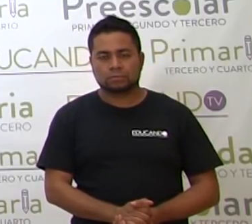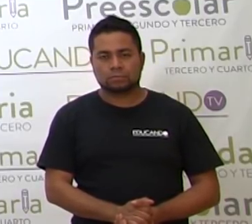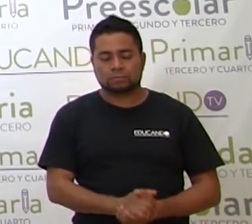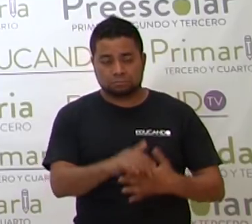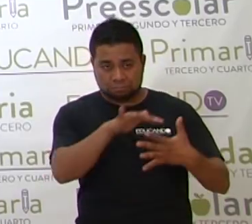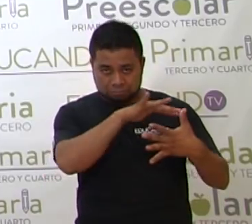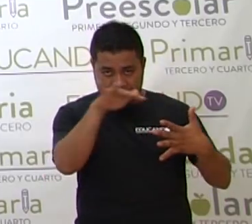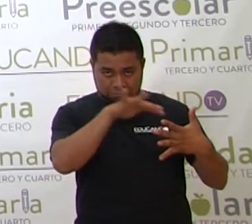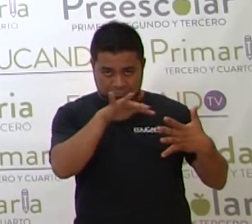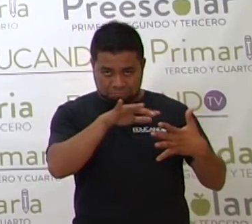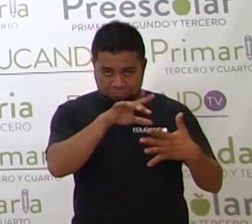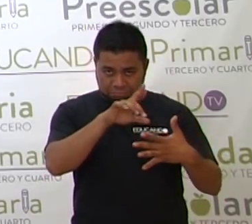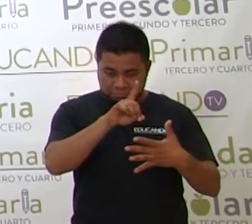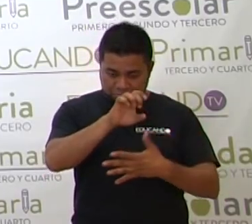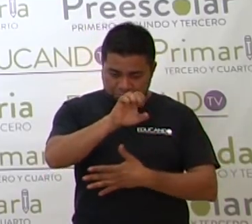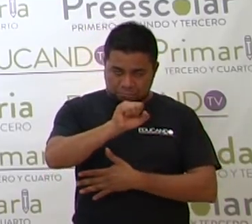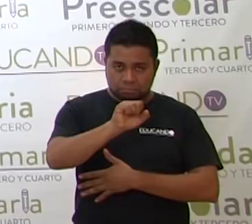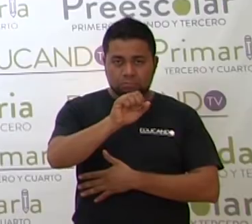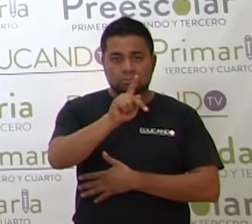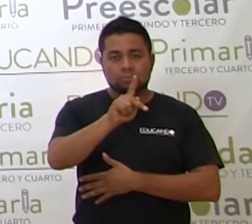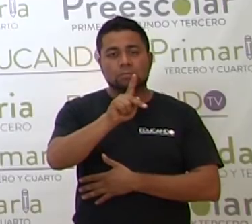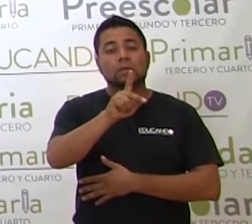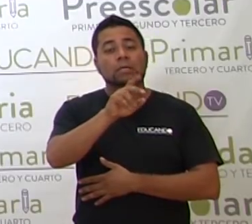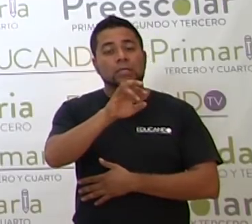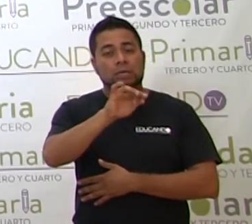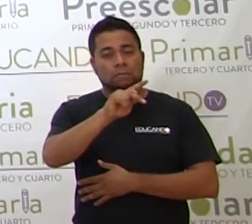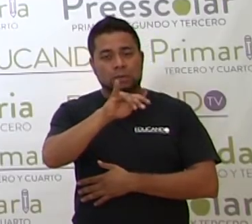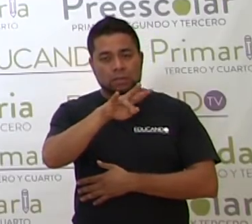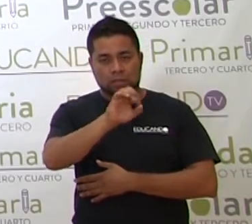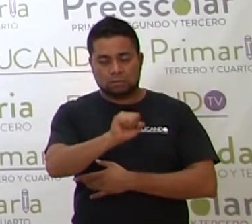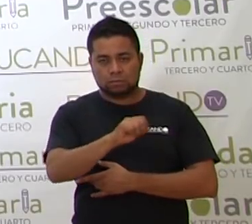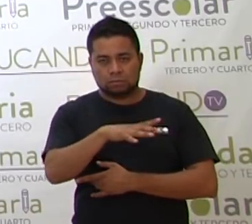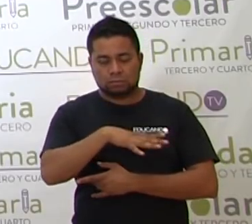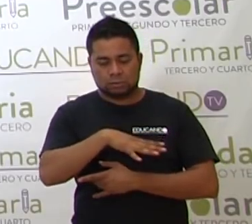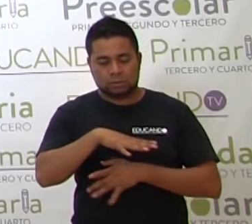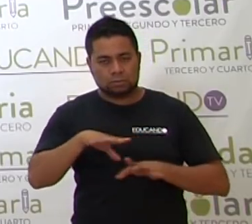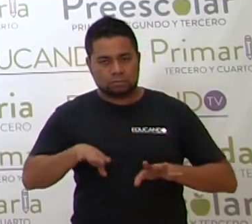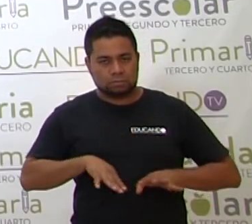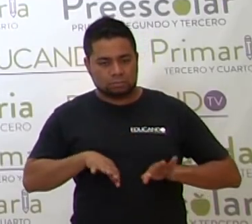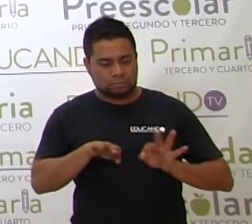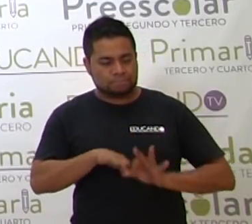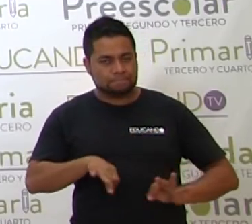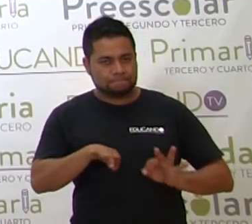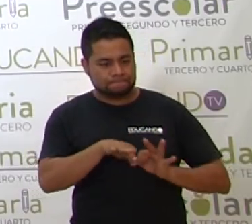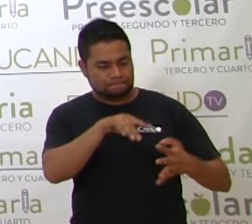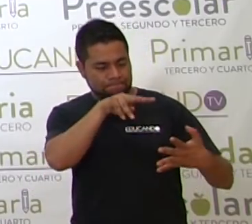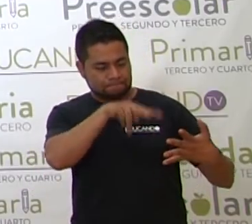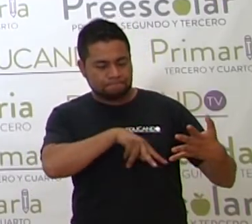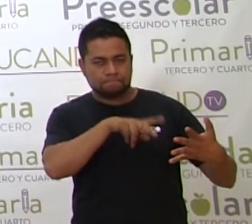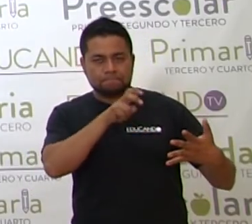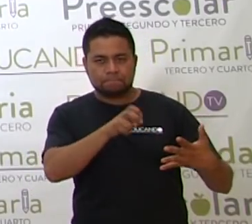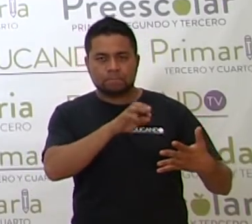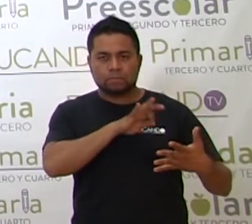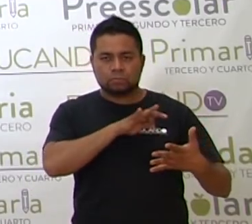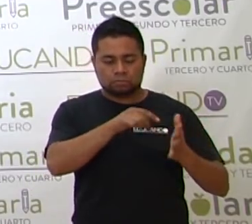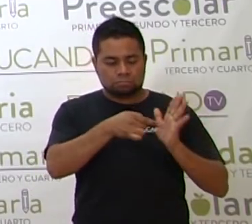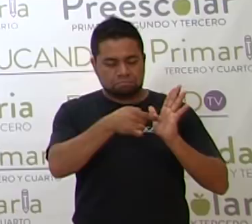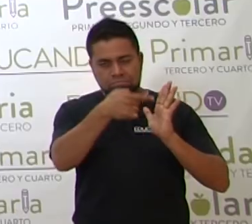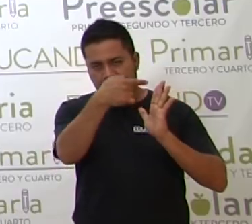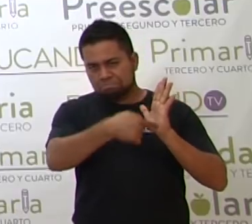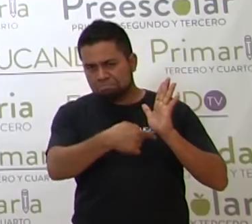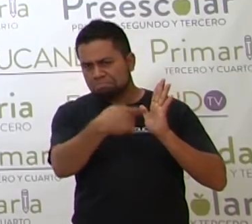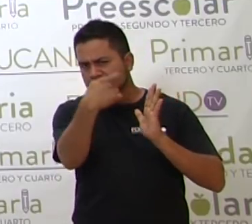los textos descriptivos van a tener una característica importante. Van a ser aquellos que nos van a